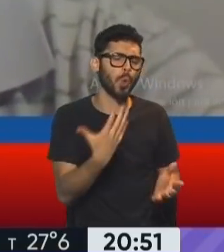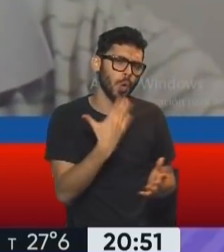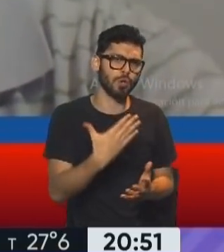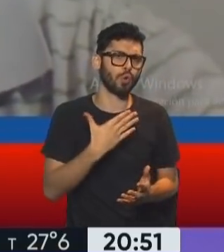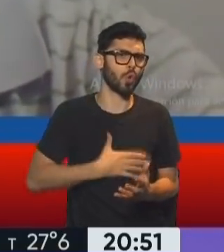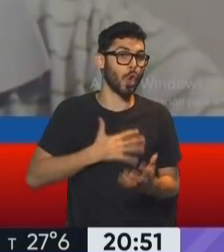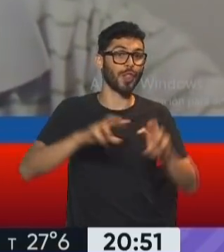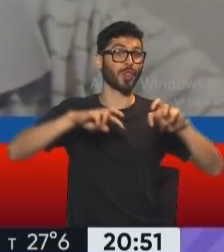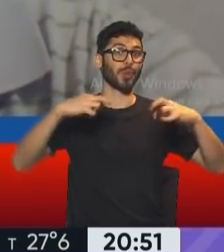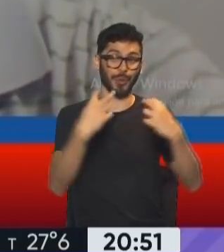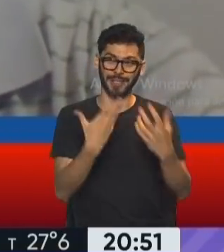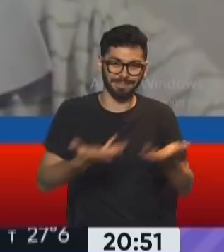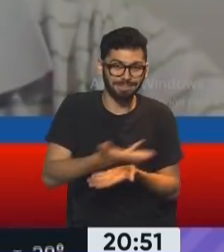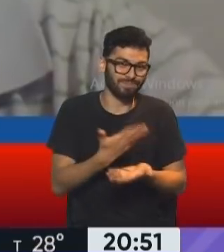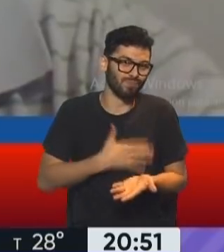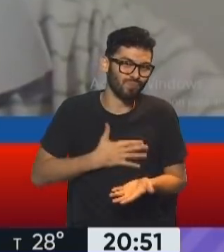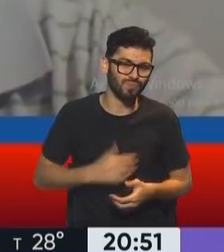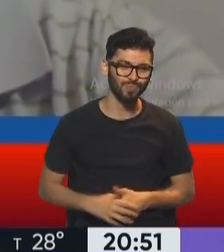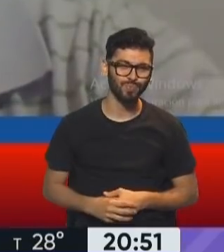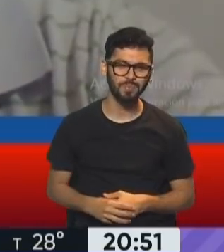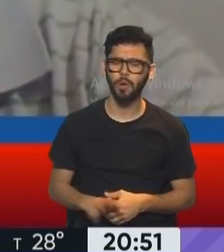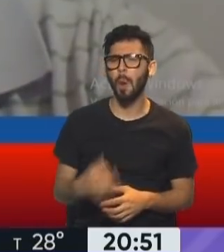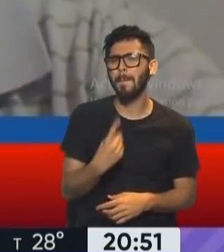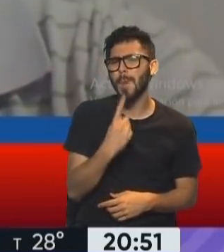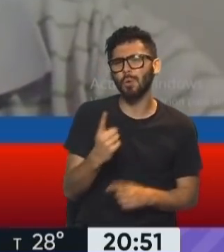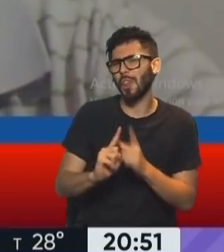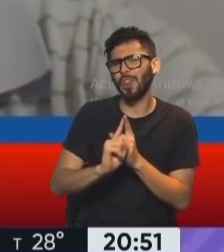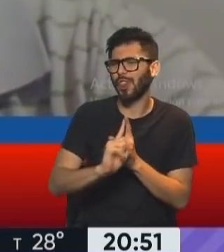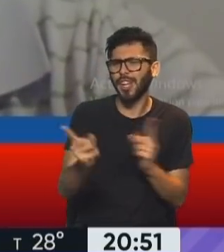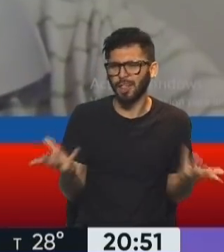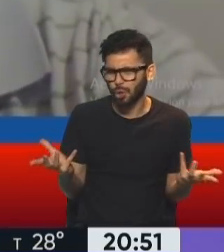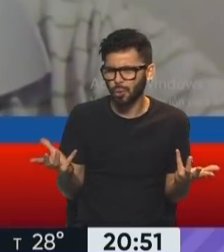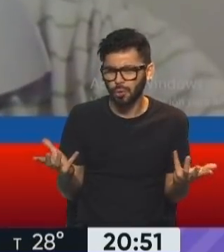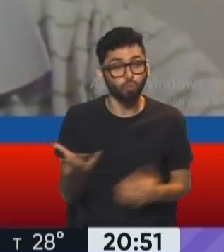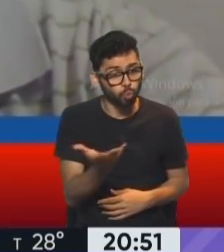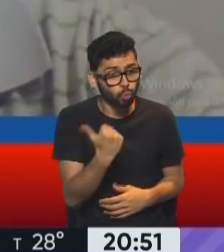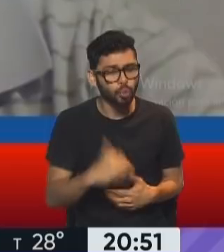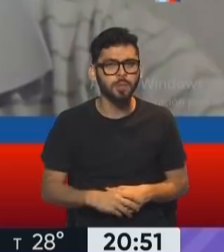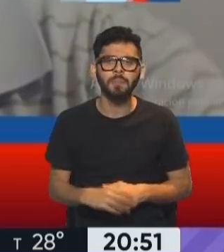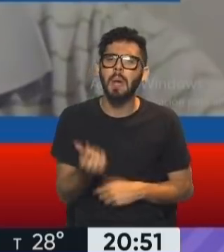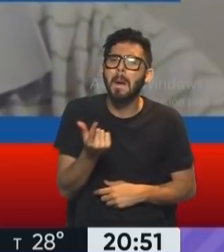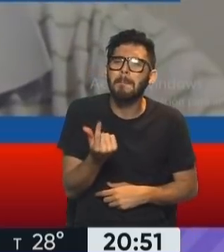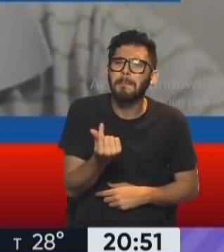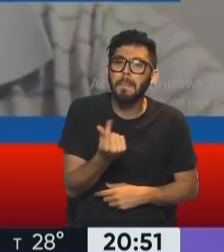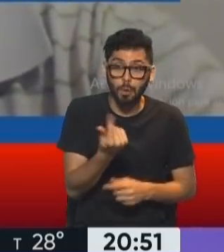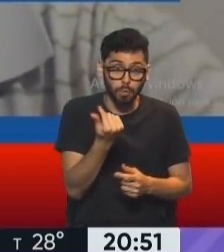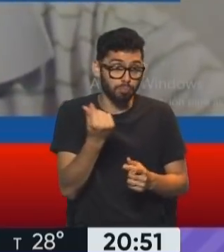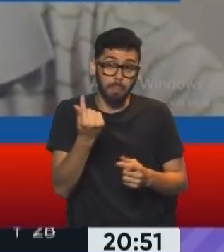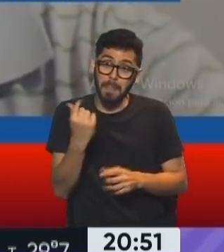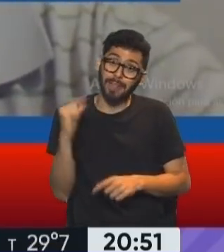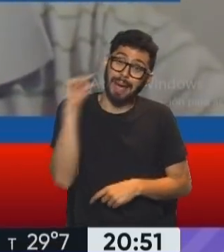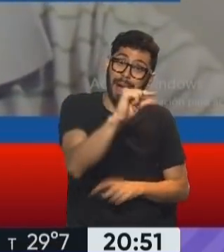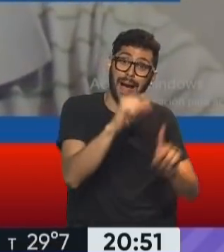mesa con ustedes. Le voy a hacer una pregunta muy directa. ¿Dónde está? Sí. ¿Dónde está la plata que se le prestó a